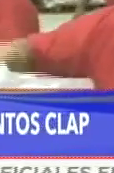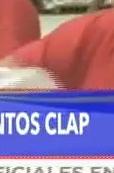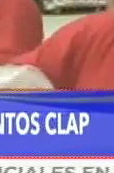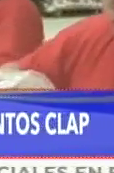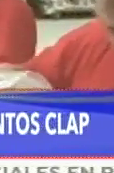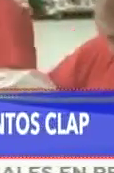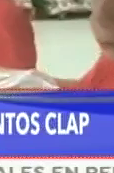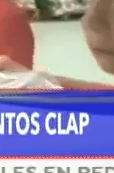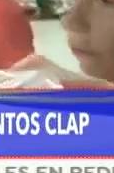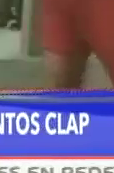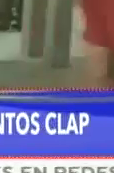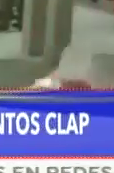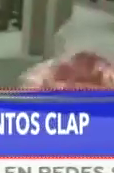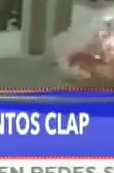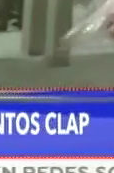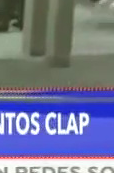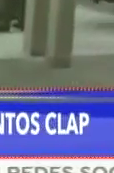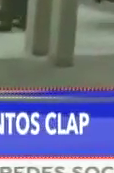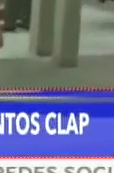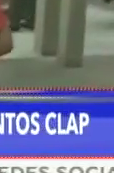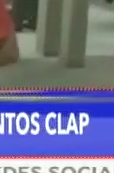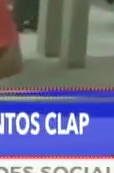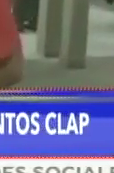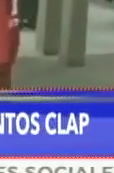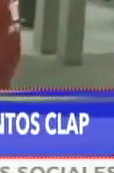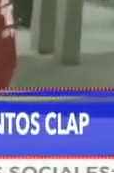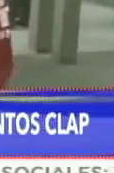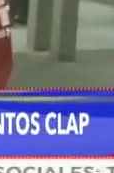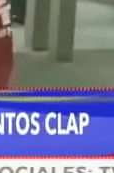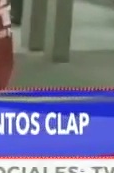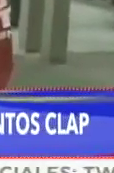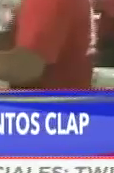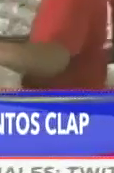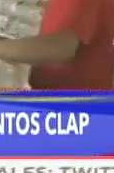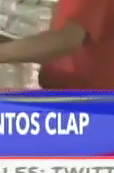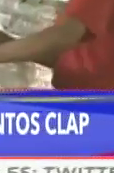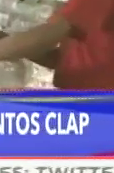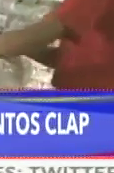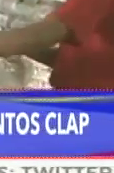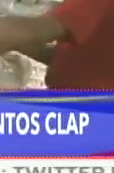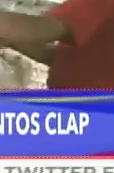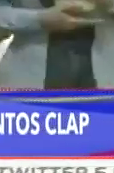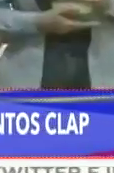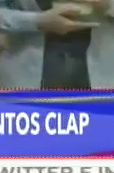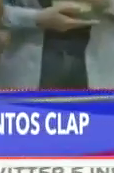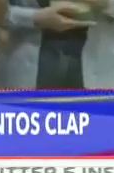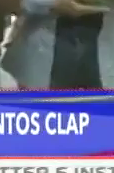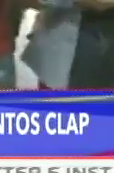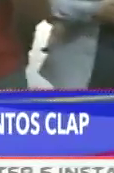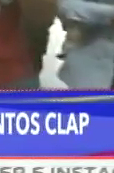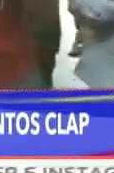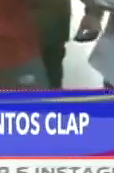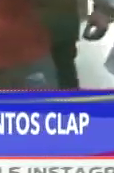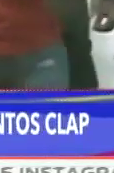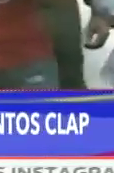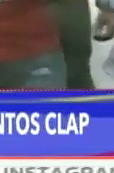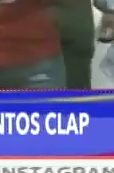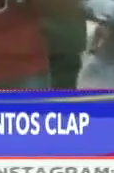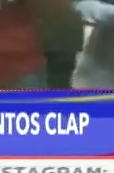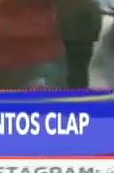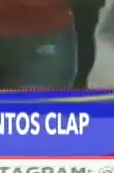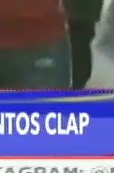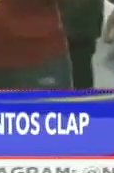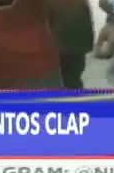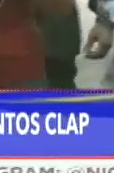las gracias junto a nuestra gobernadora Margao Godoy y todo el equipo de Base Popular. Le damos las gracias y el apoyo con